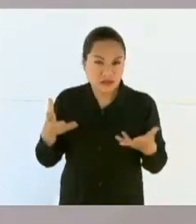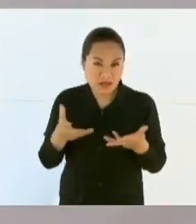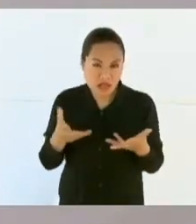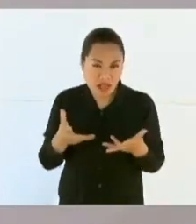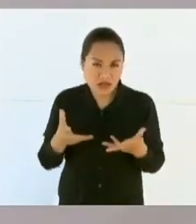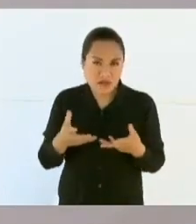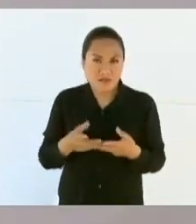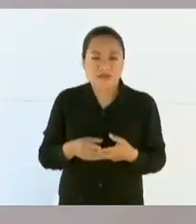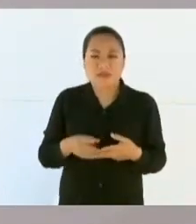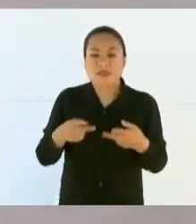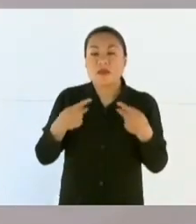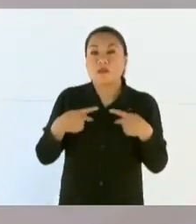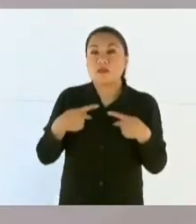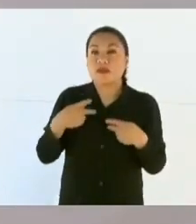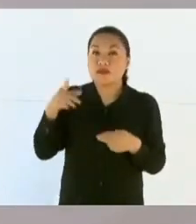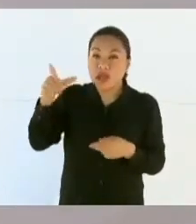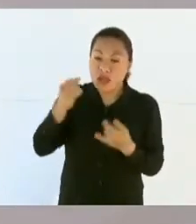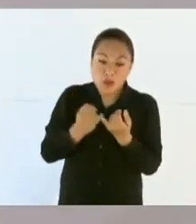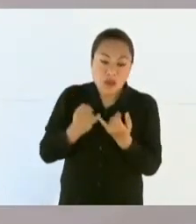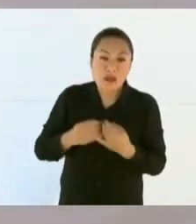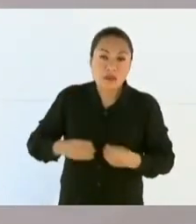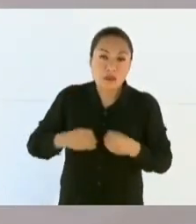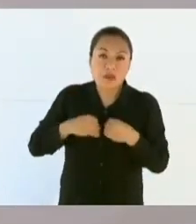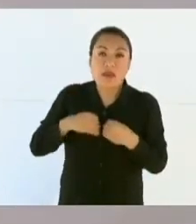con los pueblos mayas,